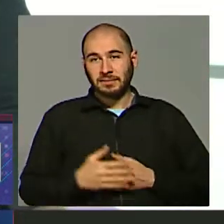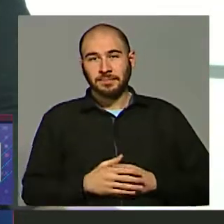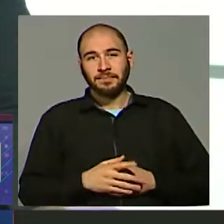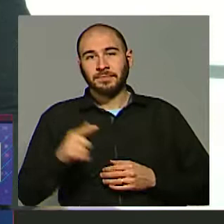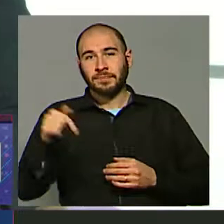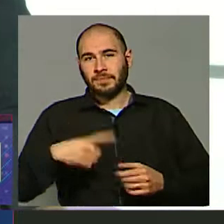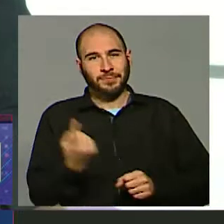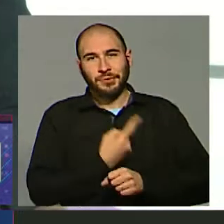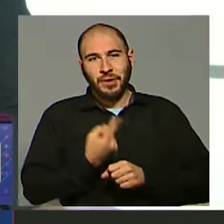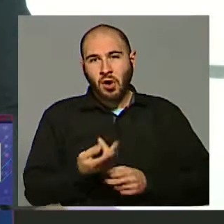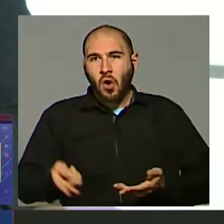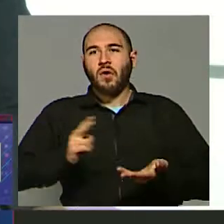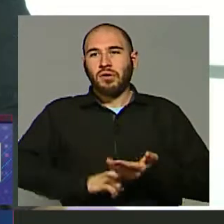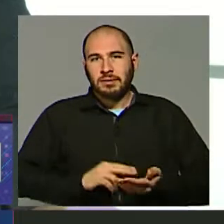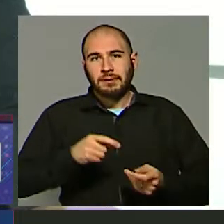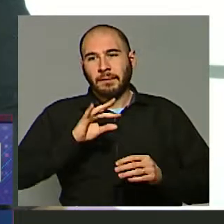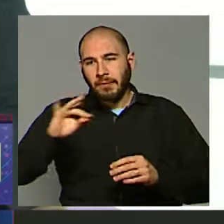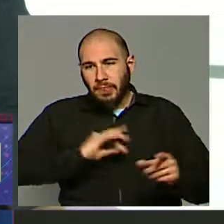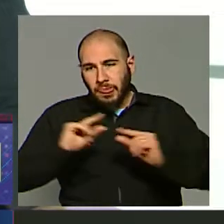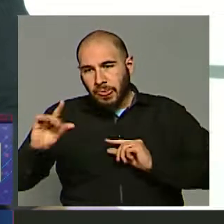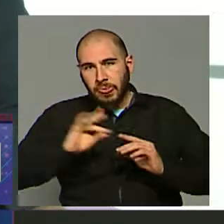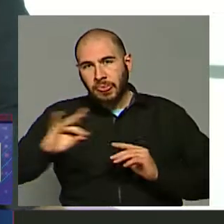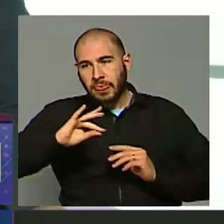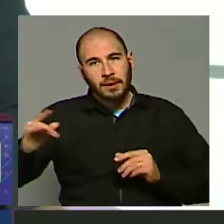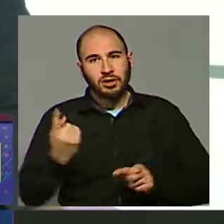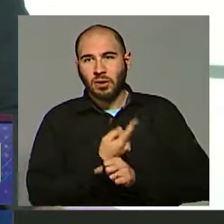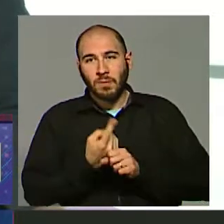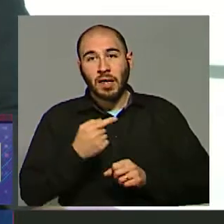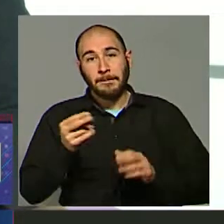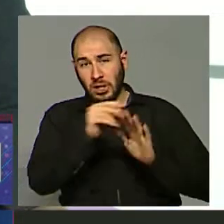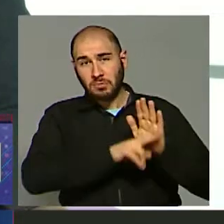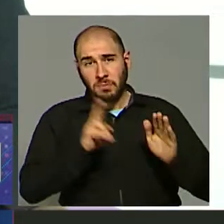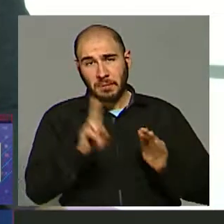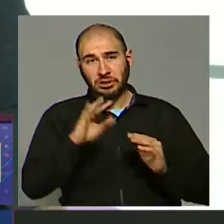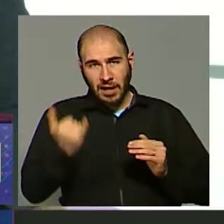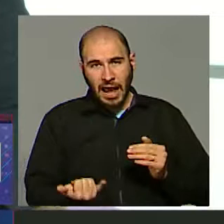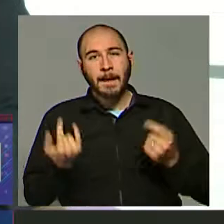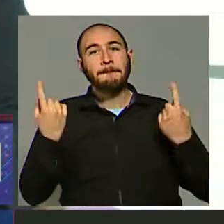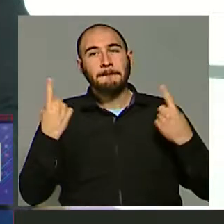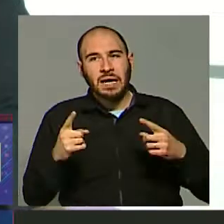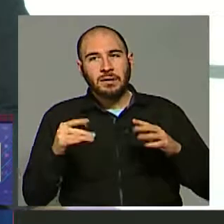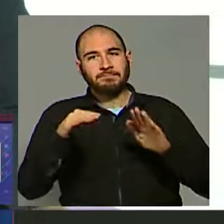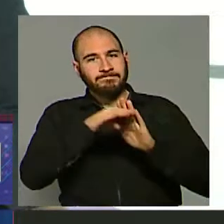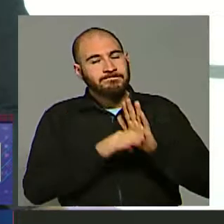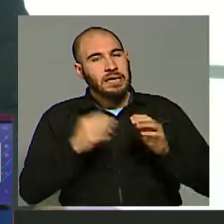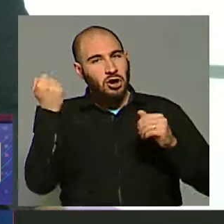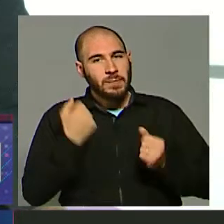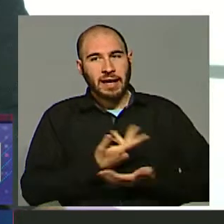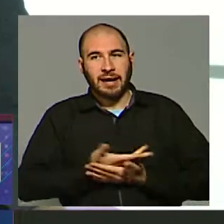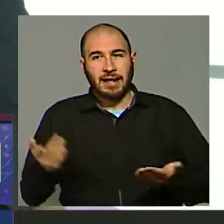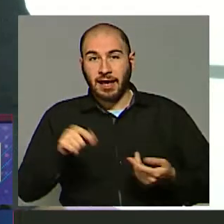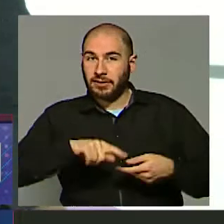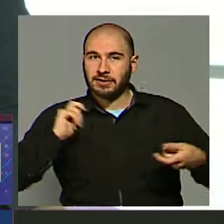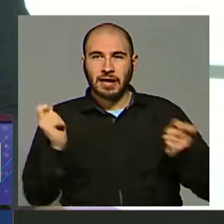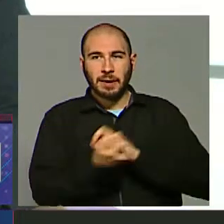está en condiciones de salir nuevamente al mercado, más allá de que todavía lo tiene autorizado por presupuesto. pero las condiciones macroeconómicas están